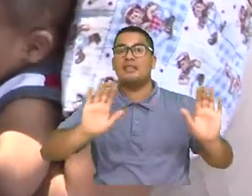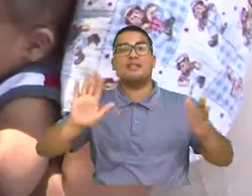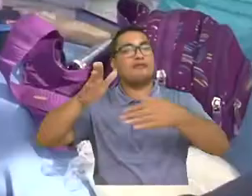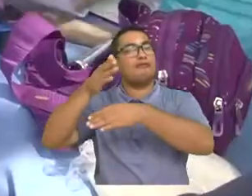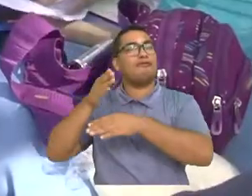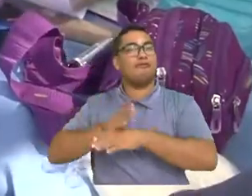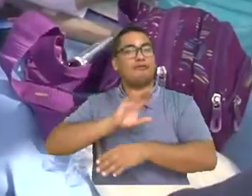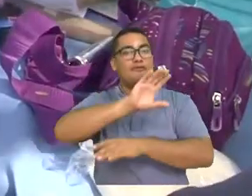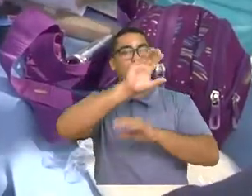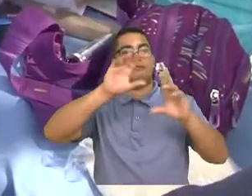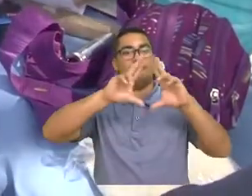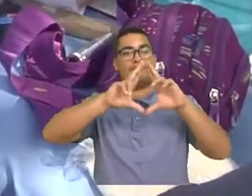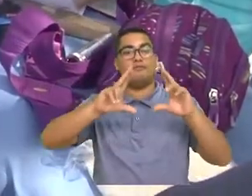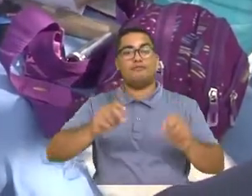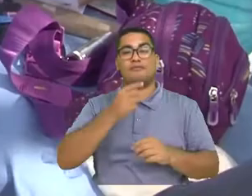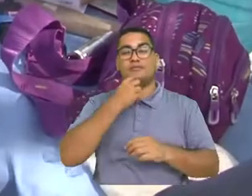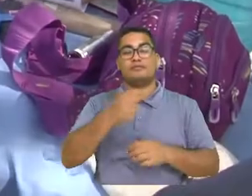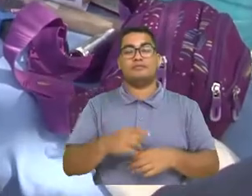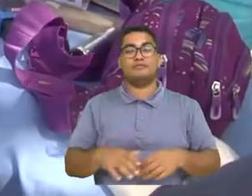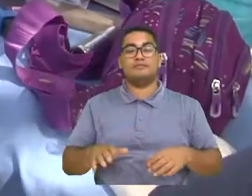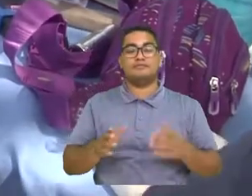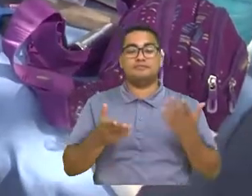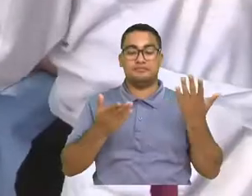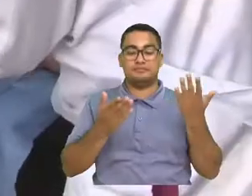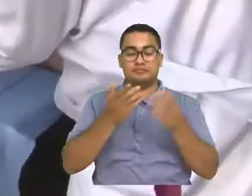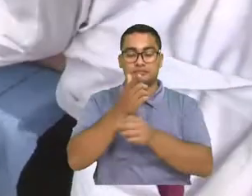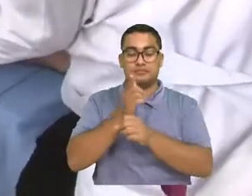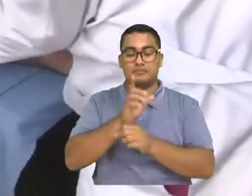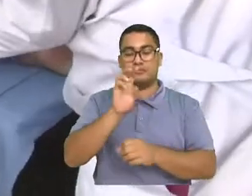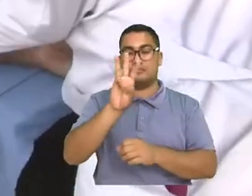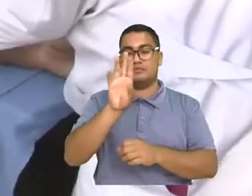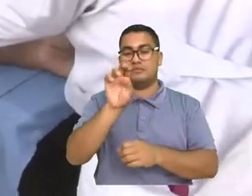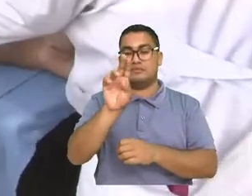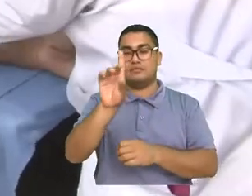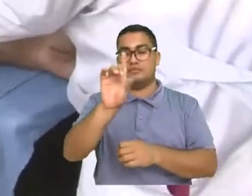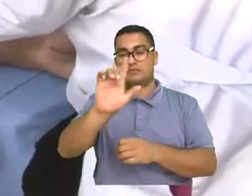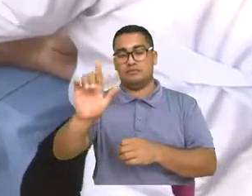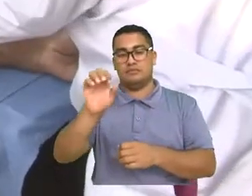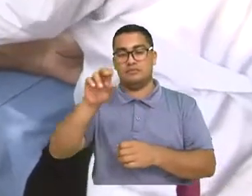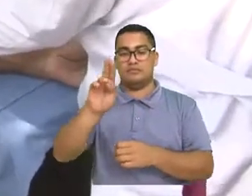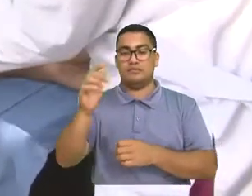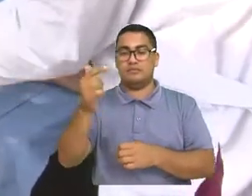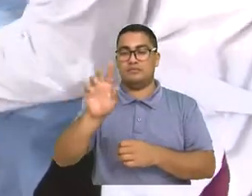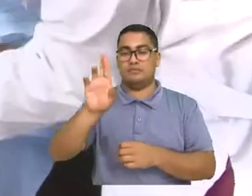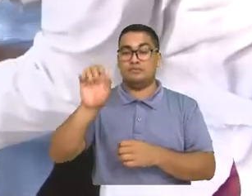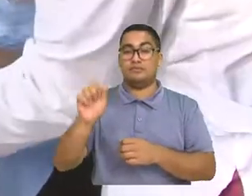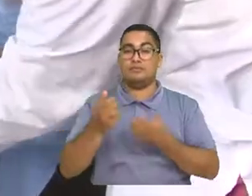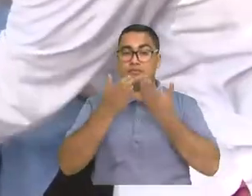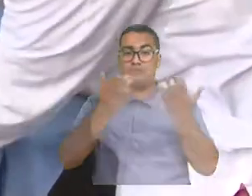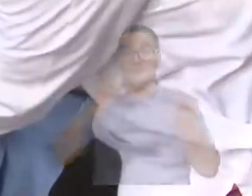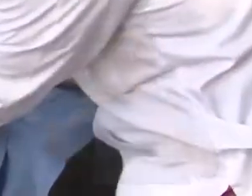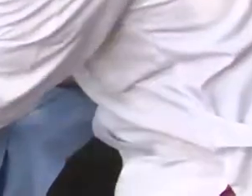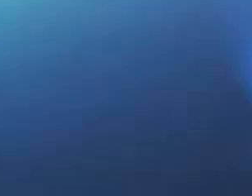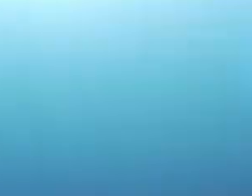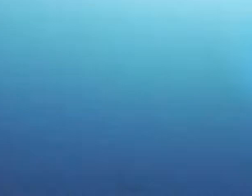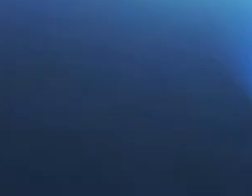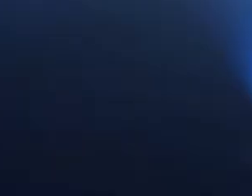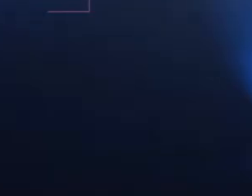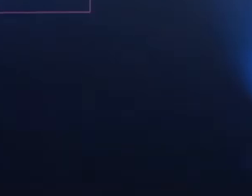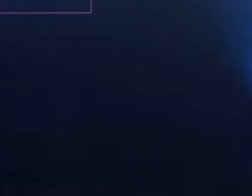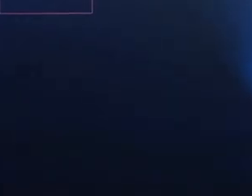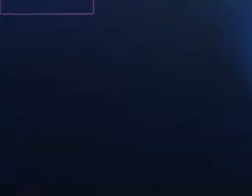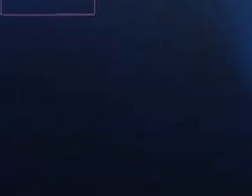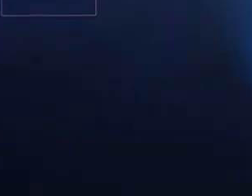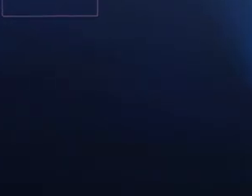a participar de la misma. Con cámara de Wendell Loguera para el canal parlamentario, informó Liz Escoto.